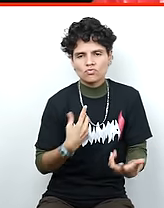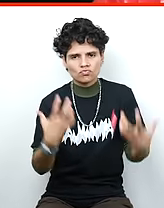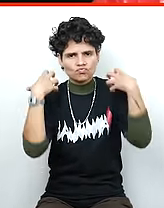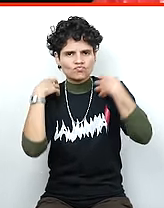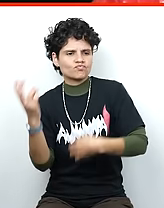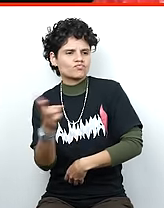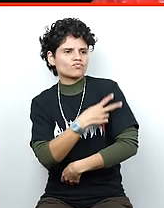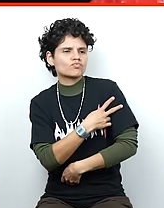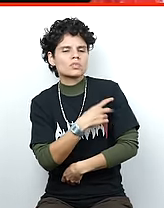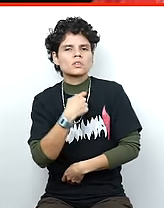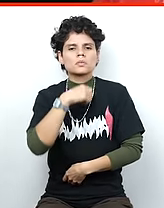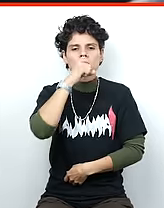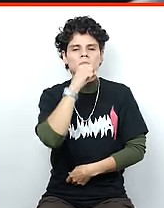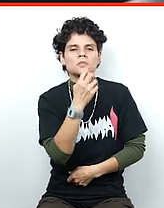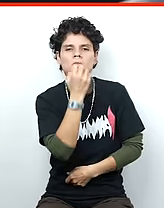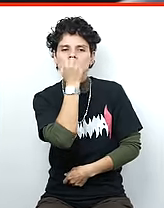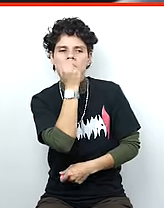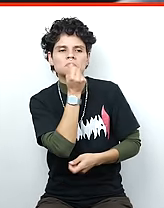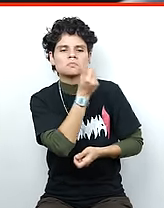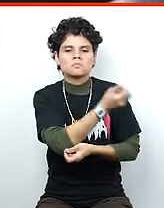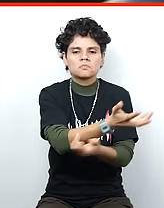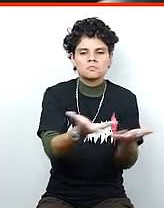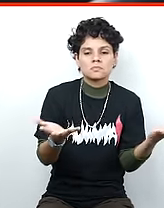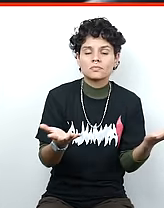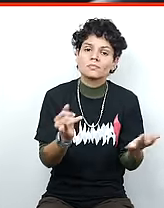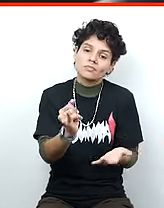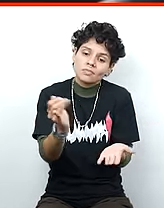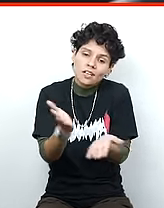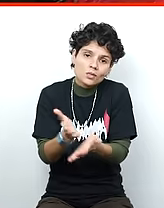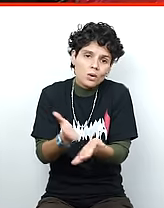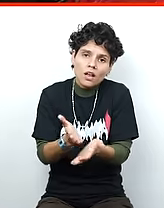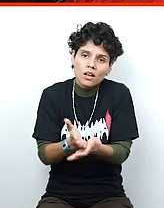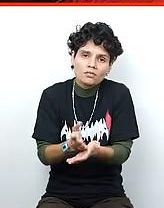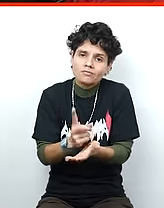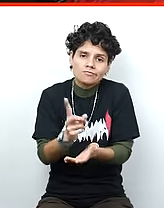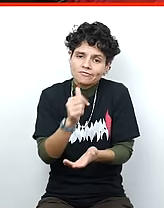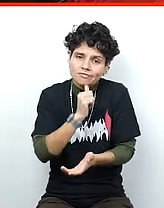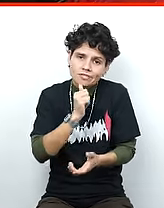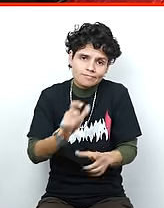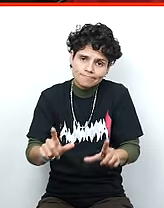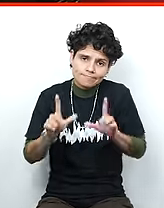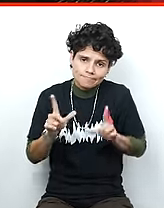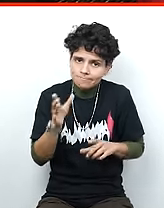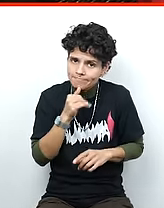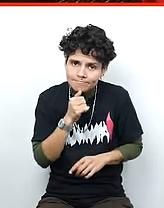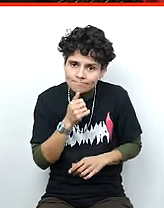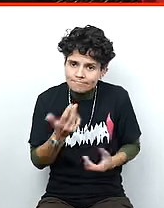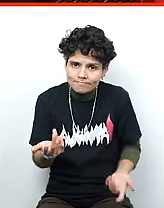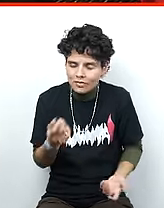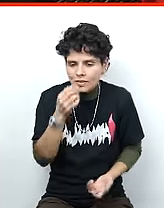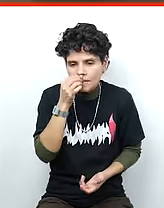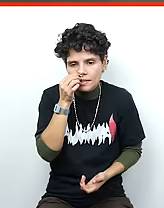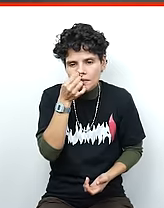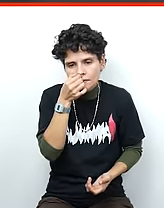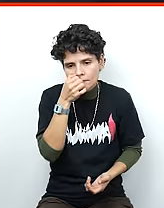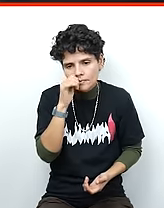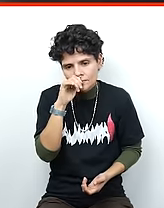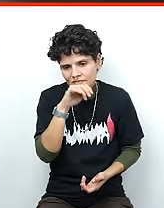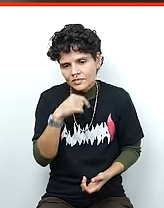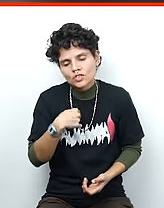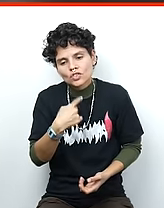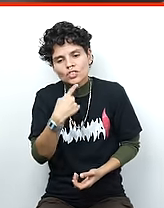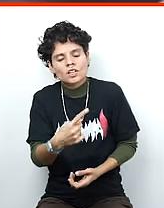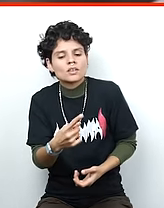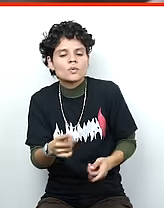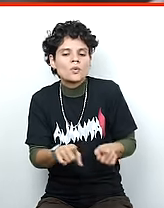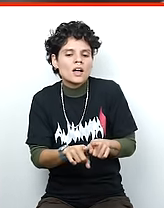casa y nunca fui a hablar. Sí, la escuela no la terminé. Me la buscaba, como te decía, no me gustaba. Es que, ¿sabes qué, hermano? Yo sé que quizás